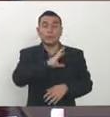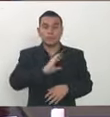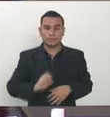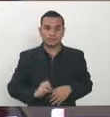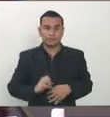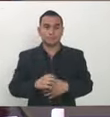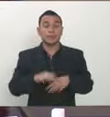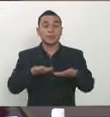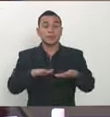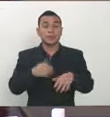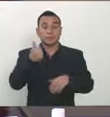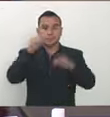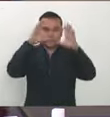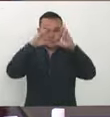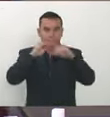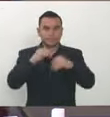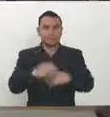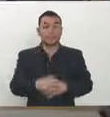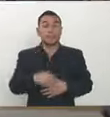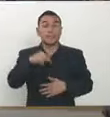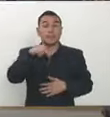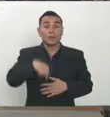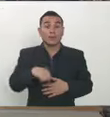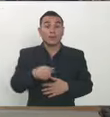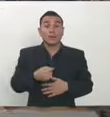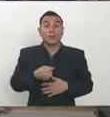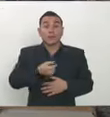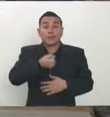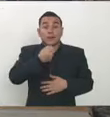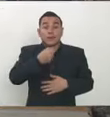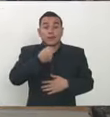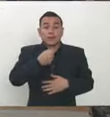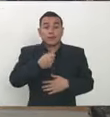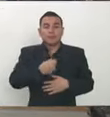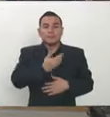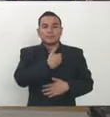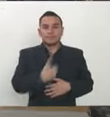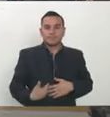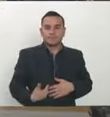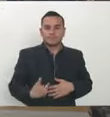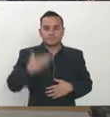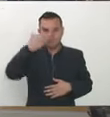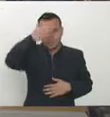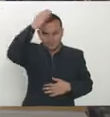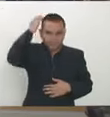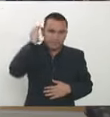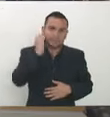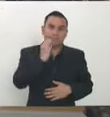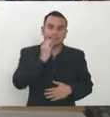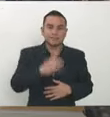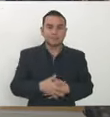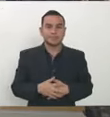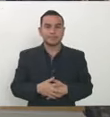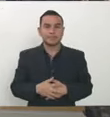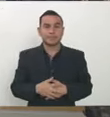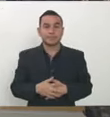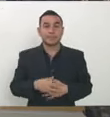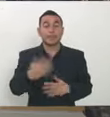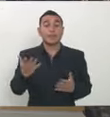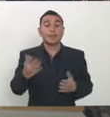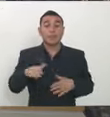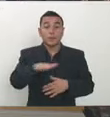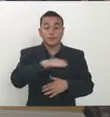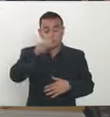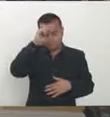Salvador. Muchas gracias y buenas noches. Este ha sido el mensaje del presidente de la República, Nayib Bukele, desde el Salón